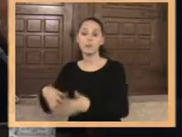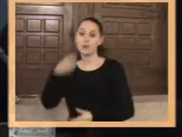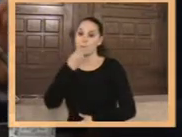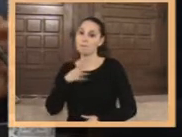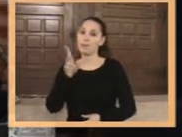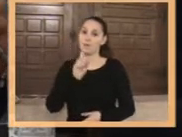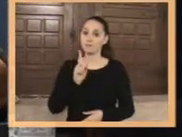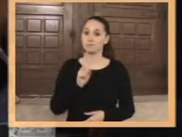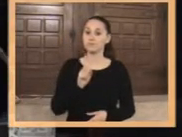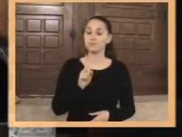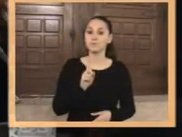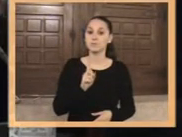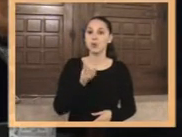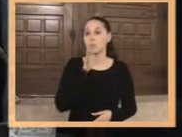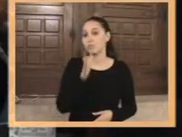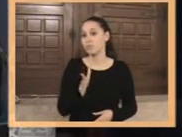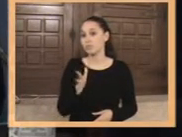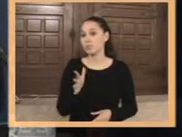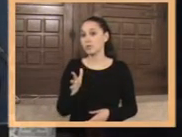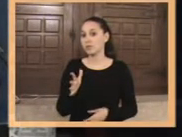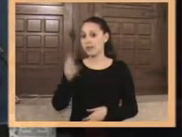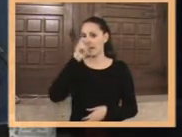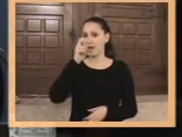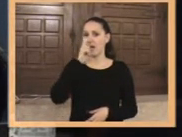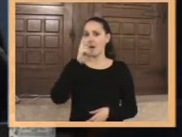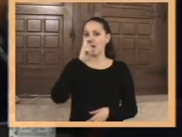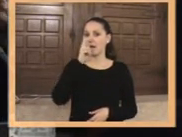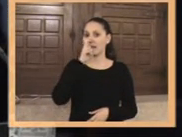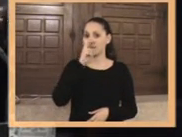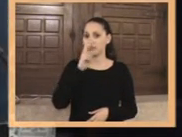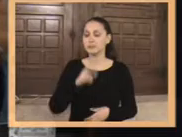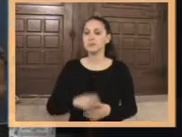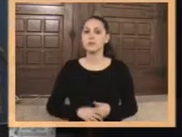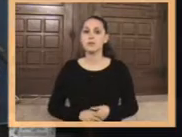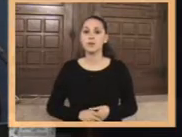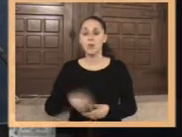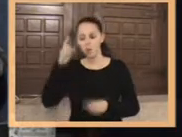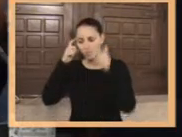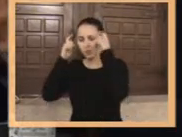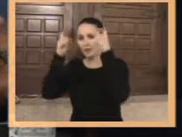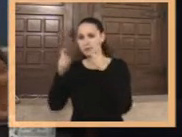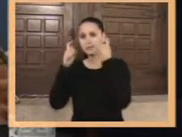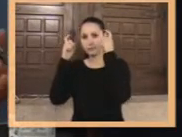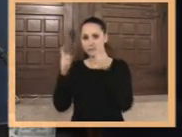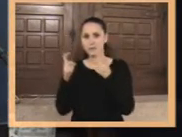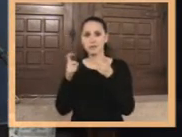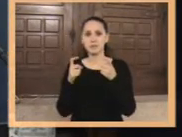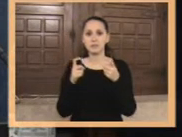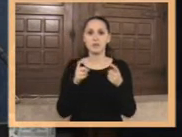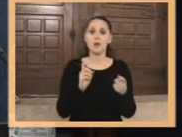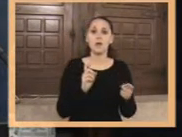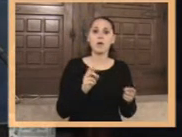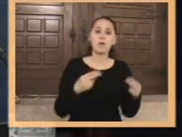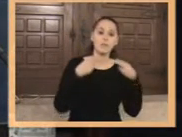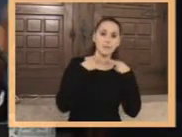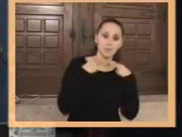ocasiones parches a través de la UTE de agua que hemos tenido que pagar de nuestro bolsillo. Hemos intentado, por activa y por pasiva, que tanto la Mancomunidad del Valle del Jerte como la